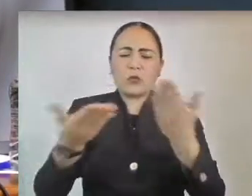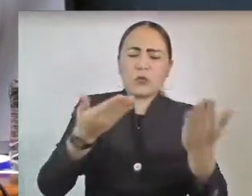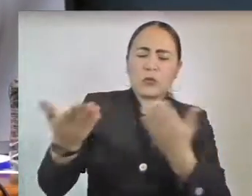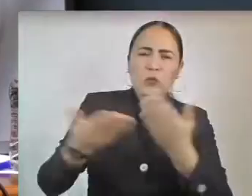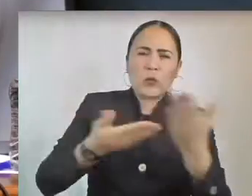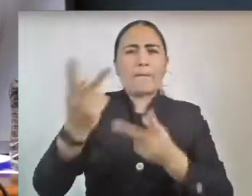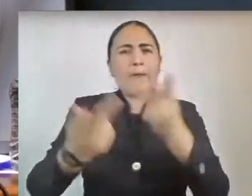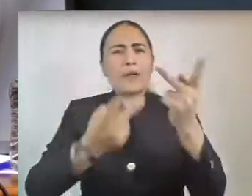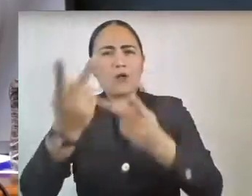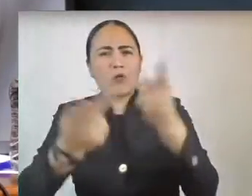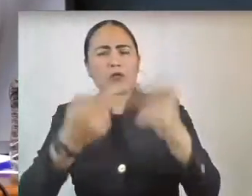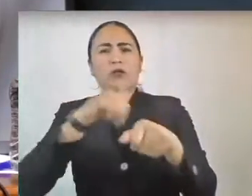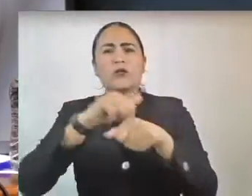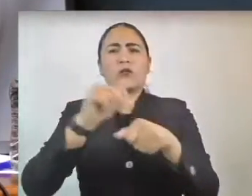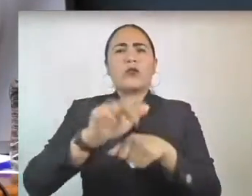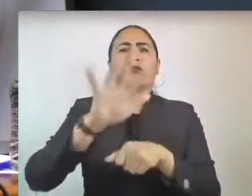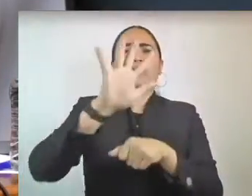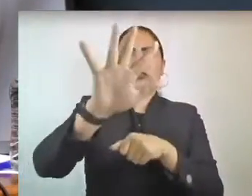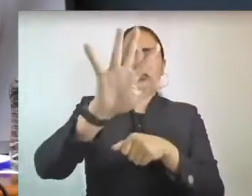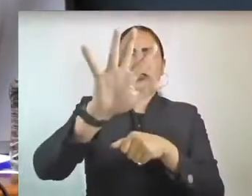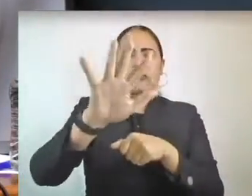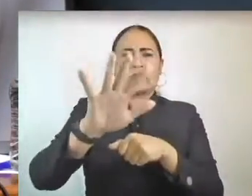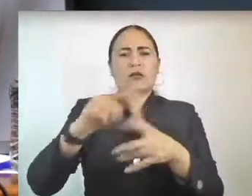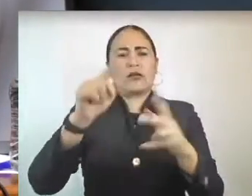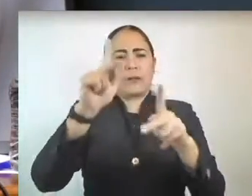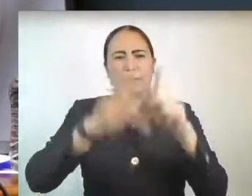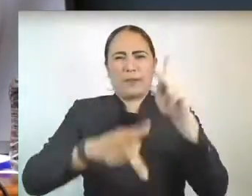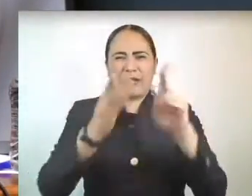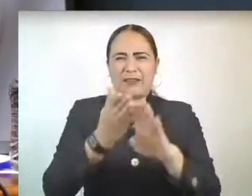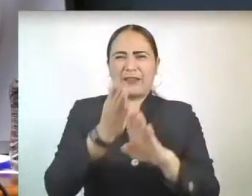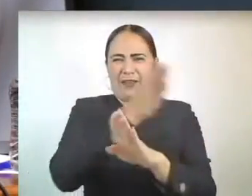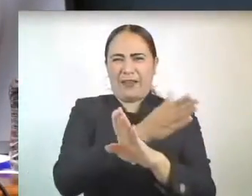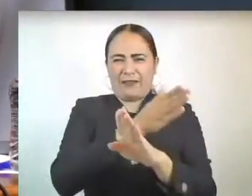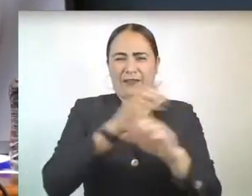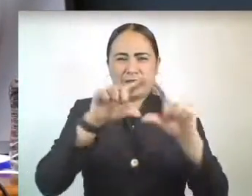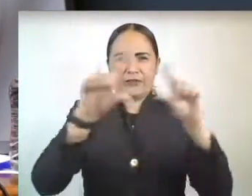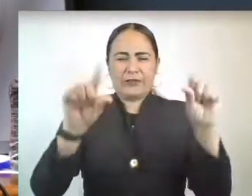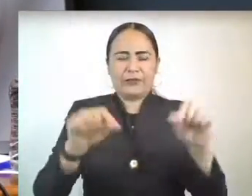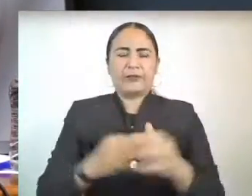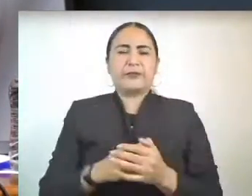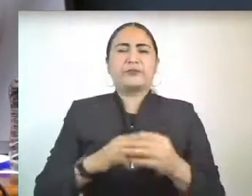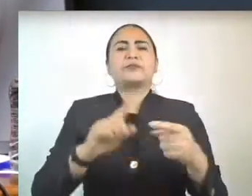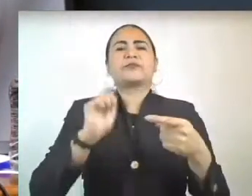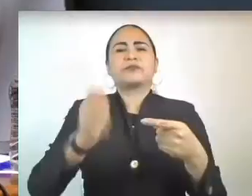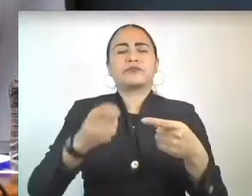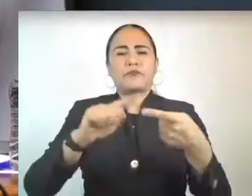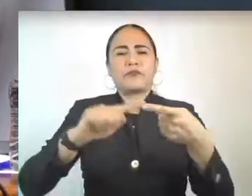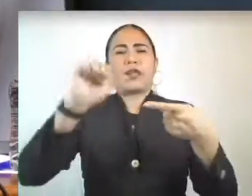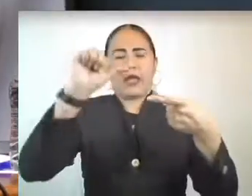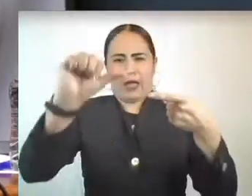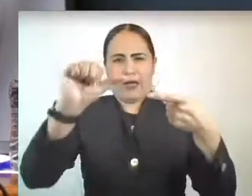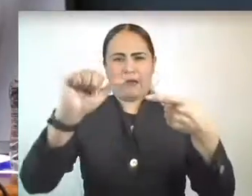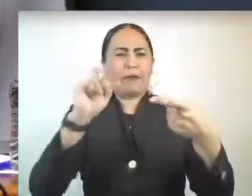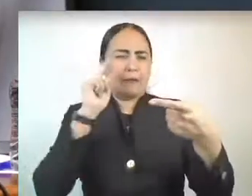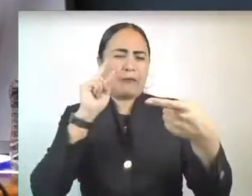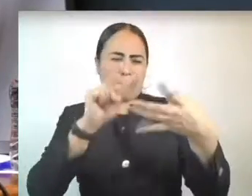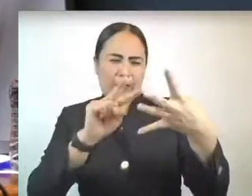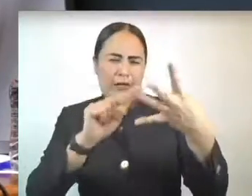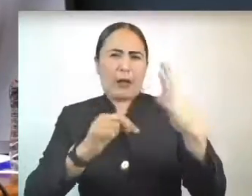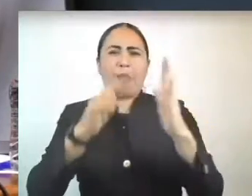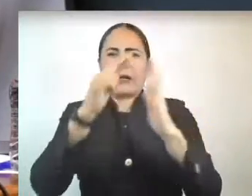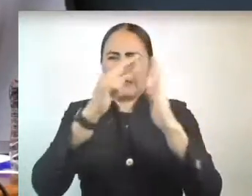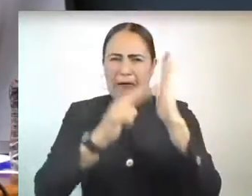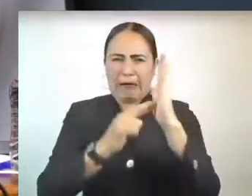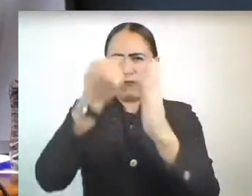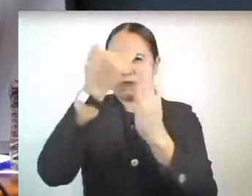en el numeral 5 del apartado anterior a fin de a. Verificar el cumplimiento de los requisitos